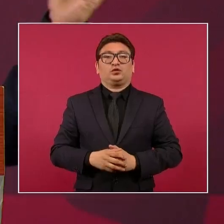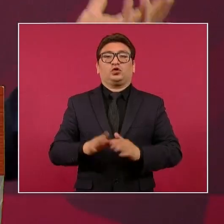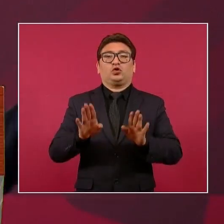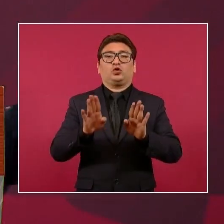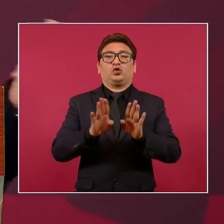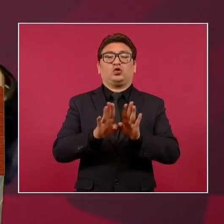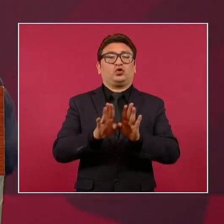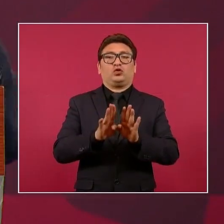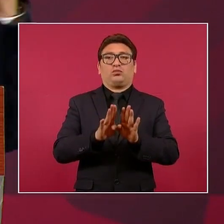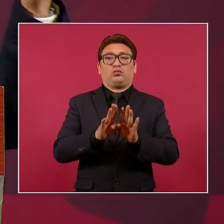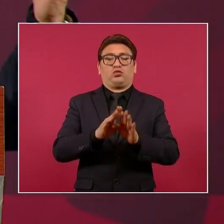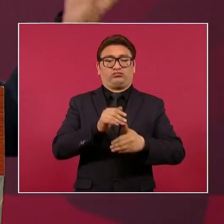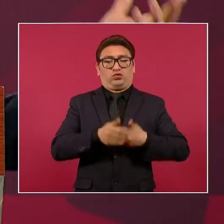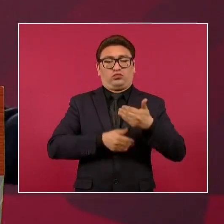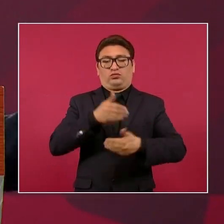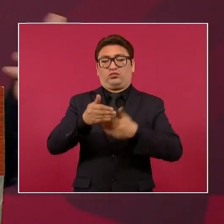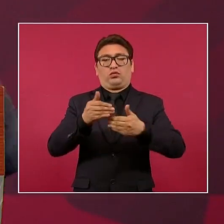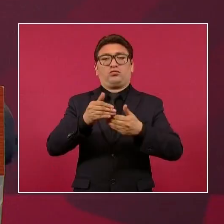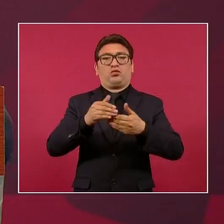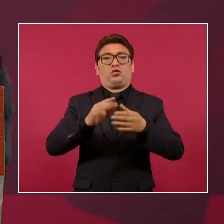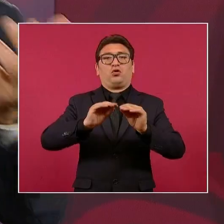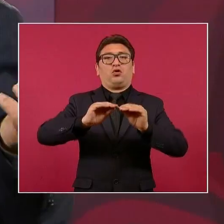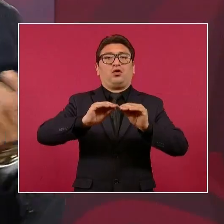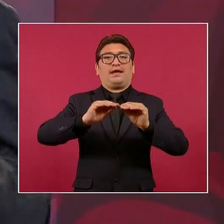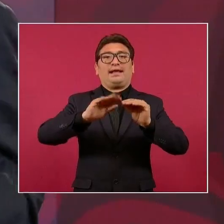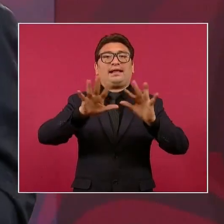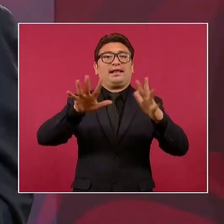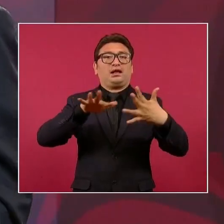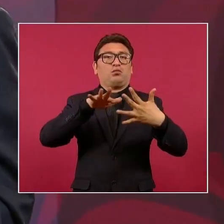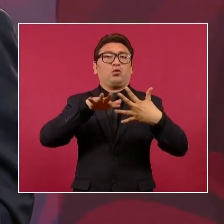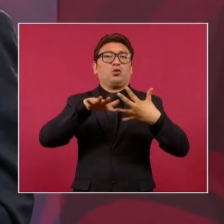transparente de todo, ¿no? Como al final de cuentas,